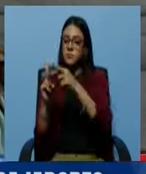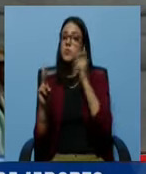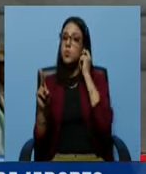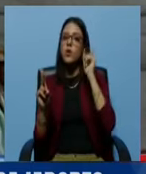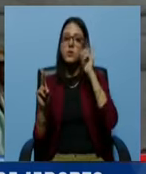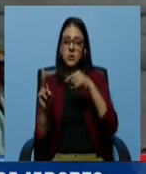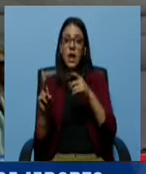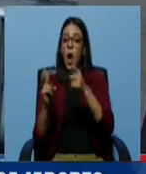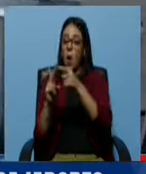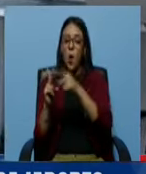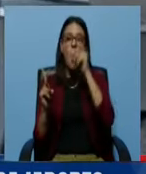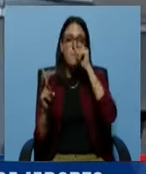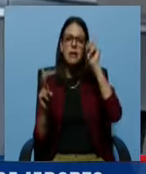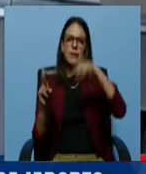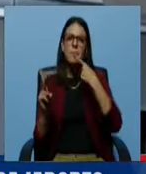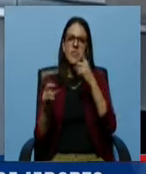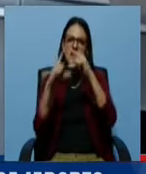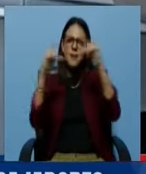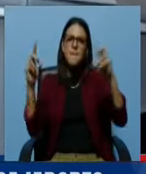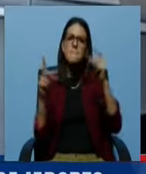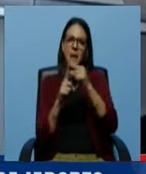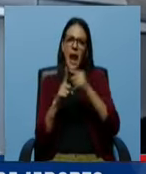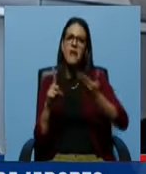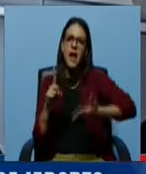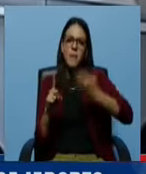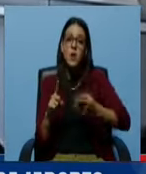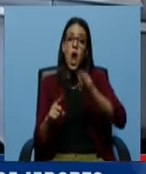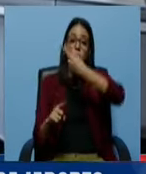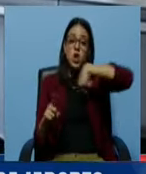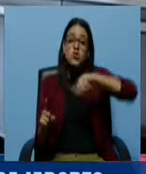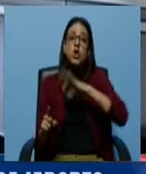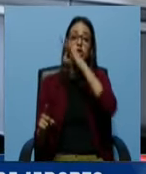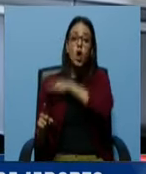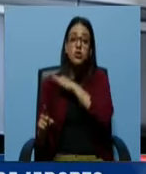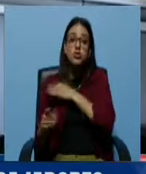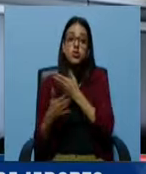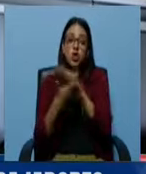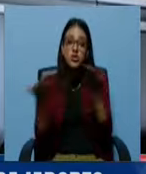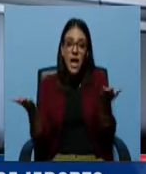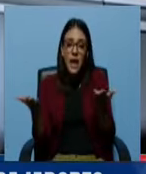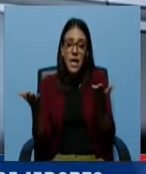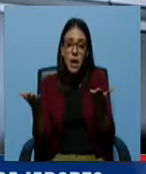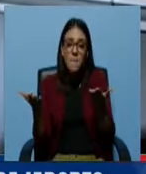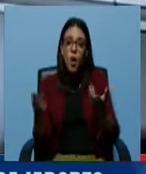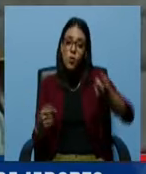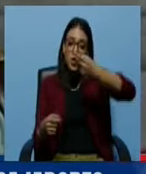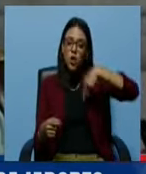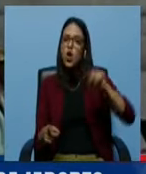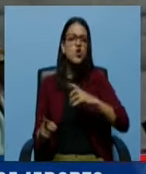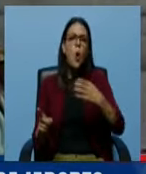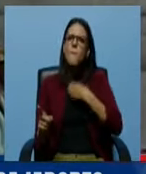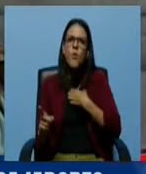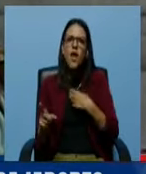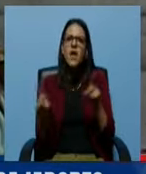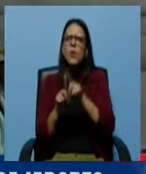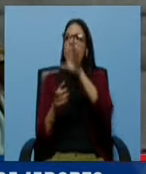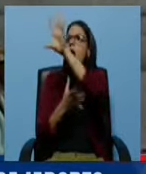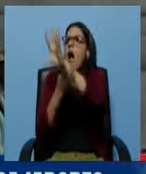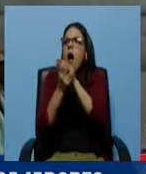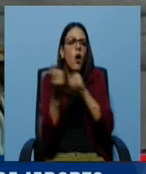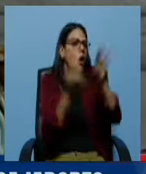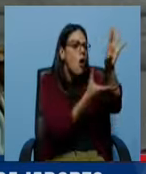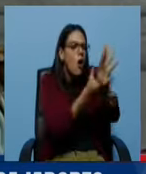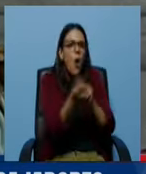el gran Mariátegui, dijo, el socialismo indoamericano no puede ser copia